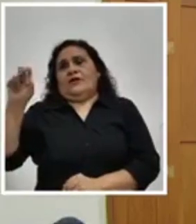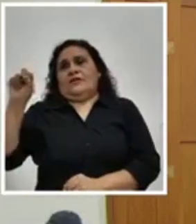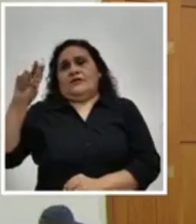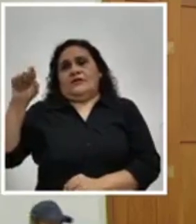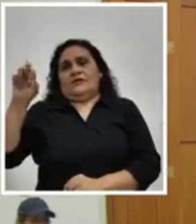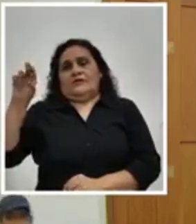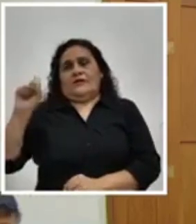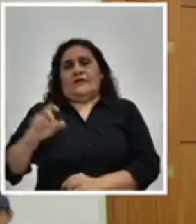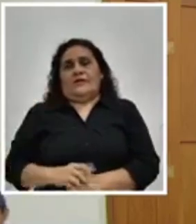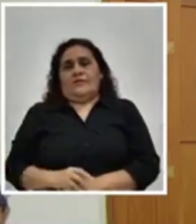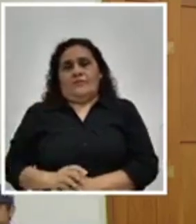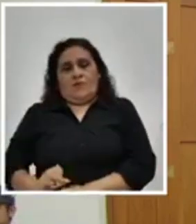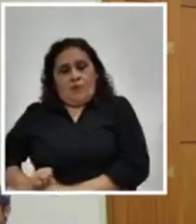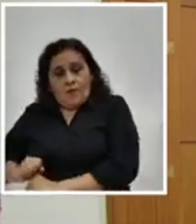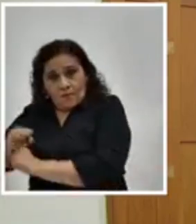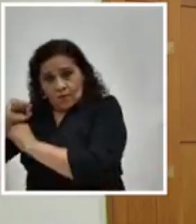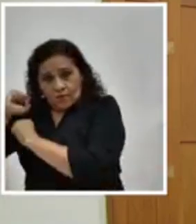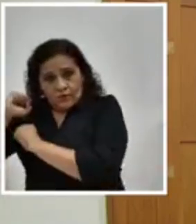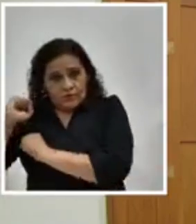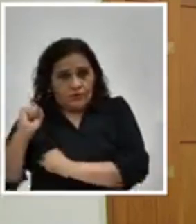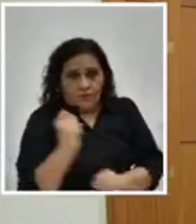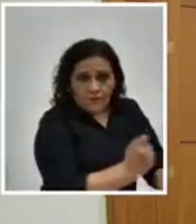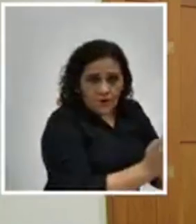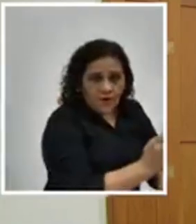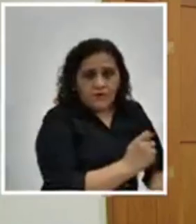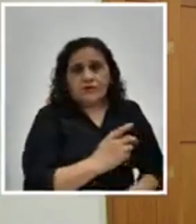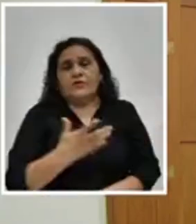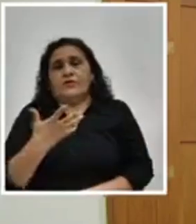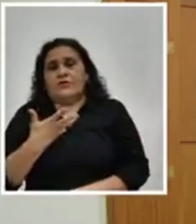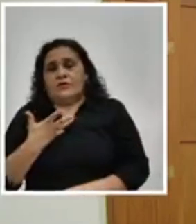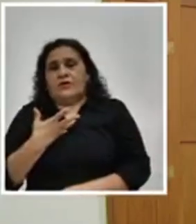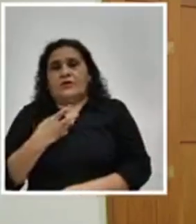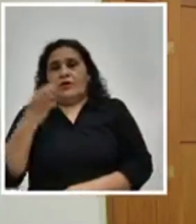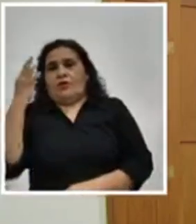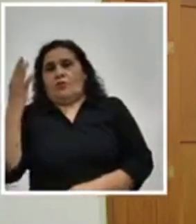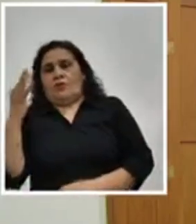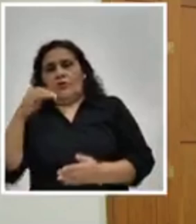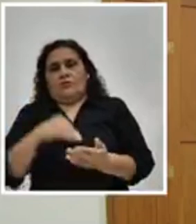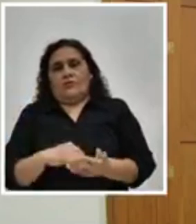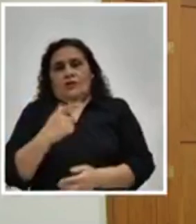de béisbol, el cual hoy tiene una extensión de